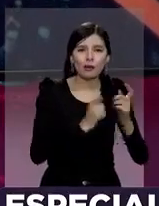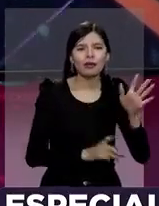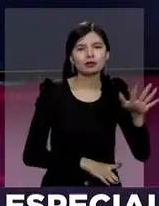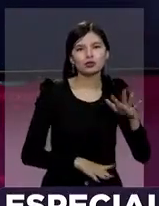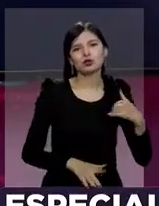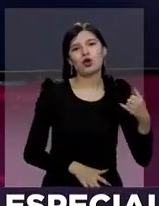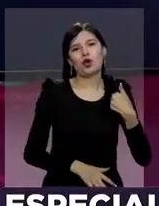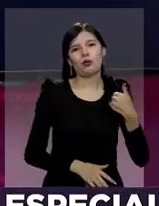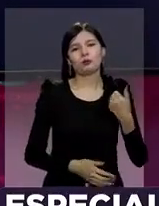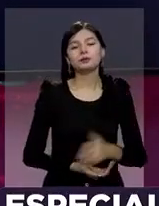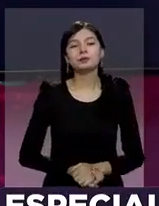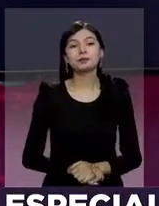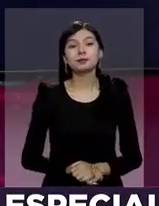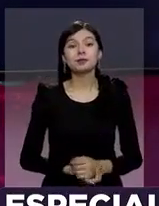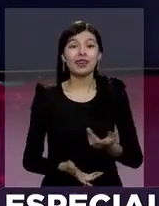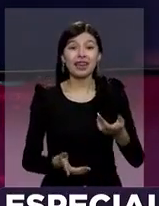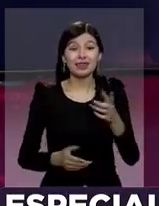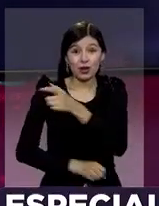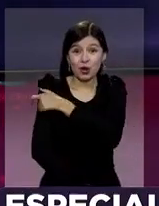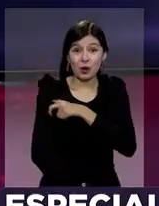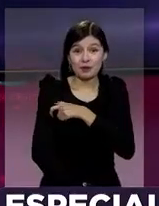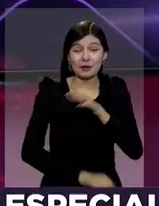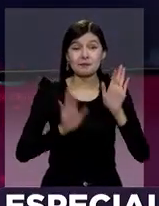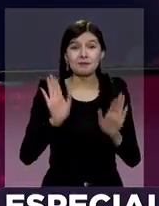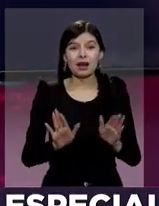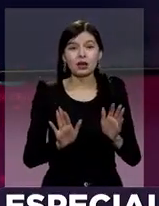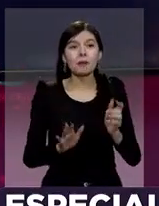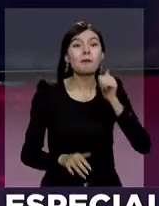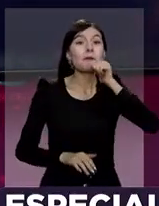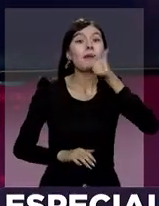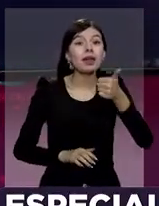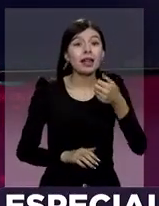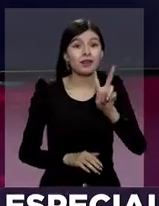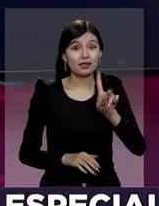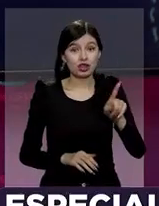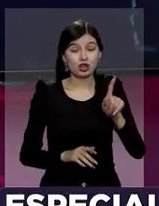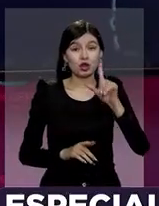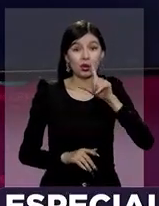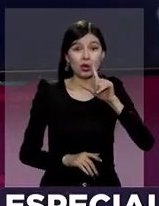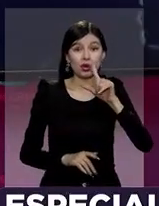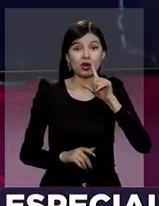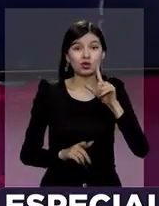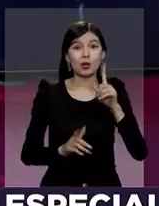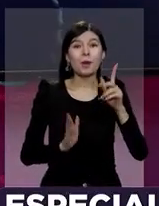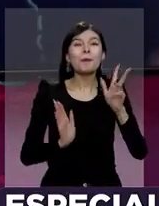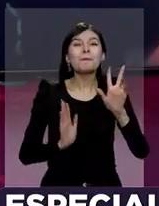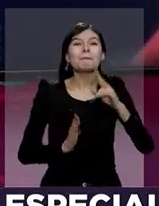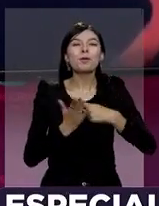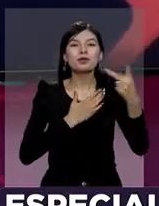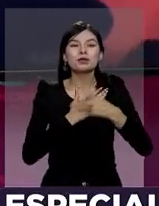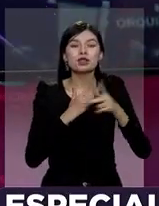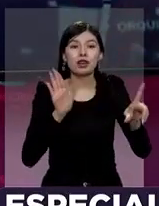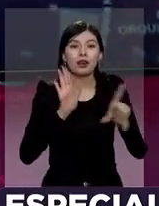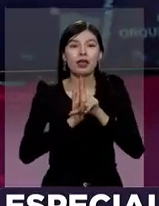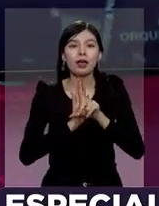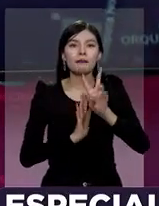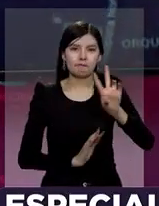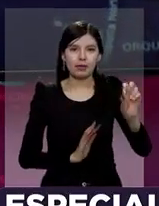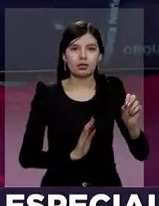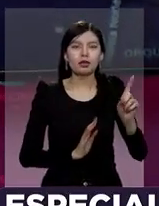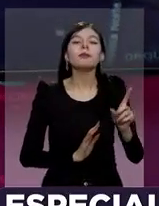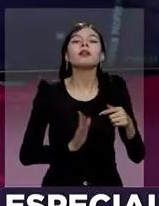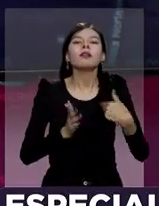El Comité del Paro radicará mañana, 21 de julio, los 10 proyectos de ley que había anunciado y que fueron construidos en consenso en diferentes